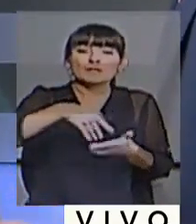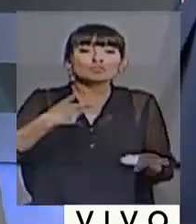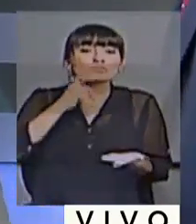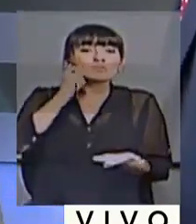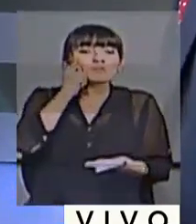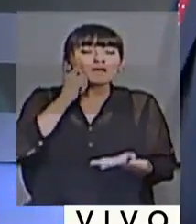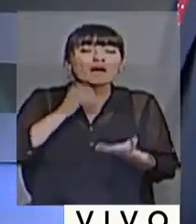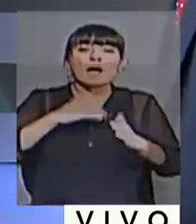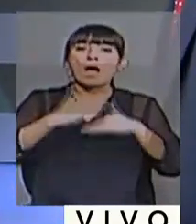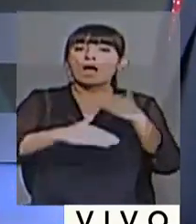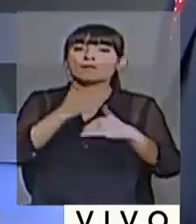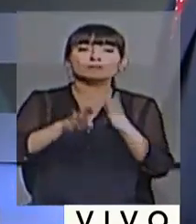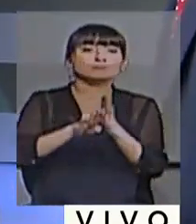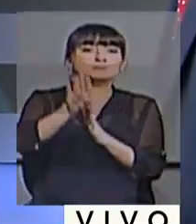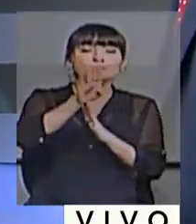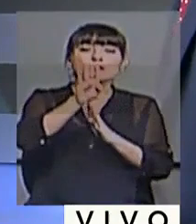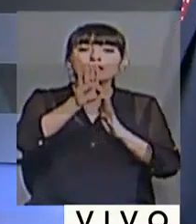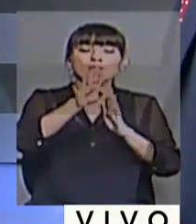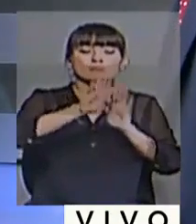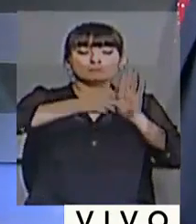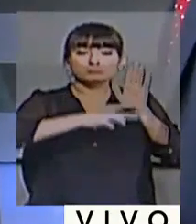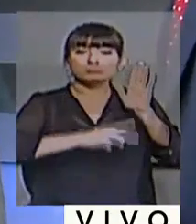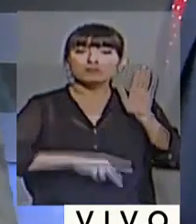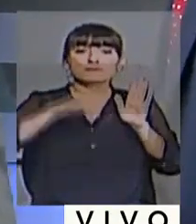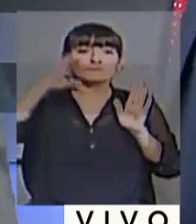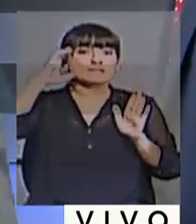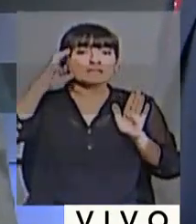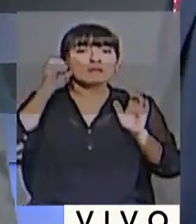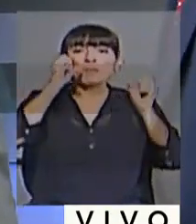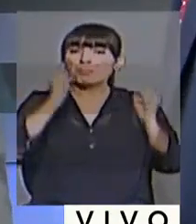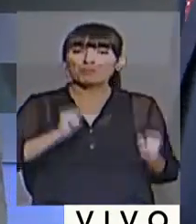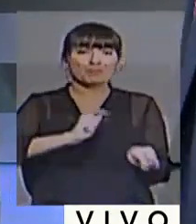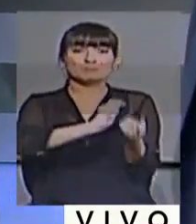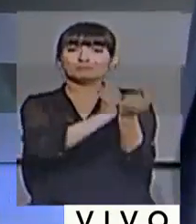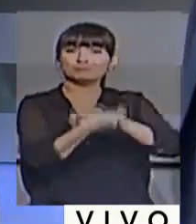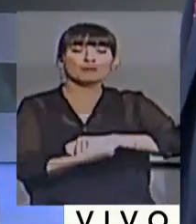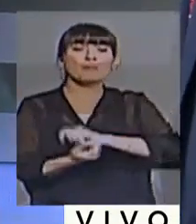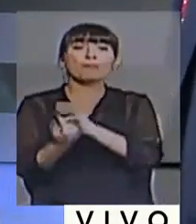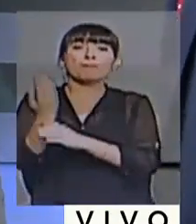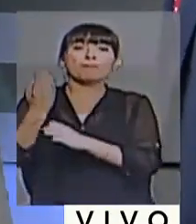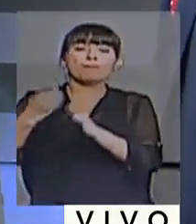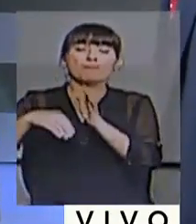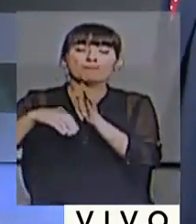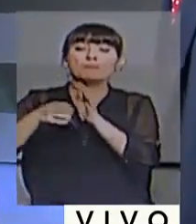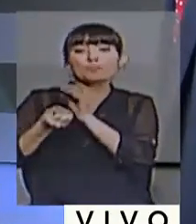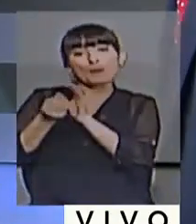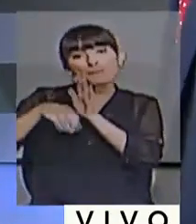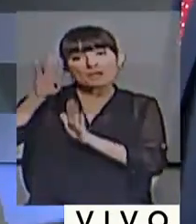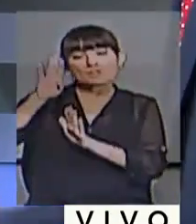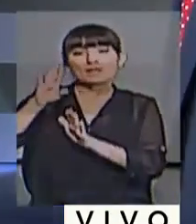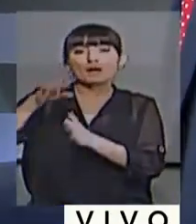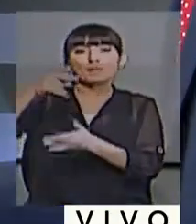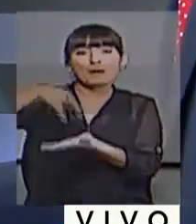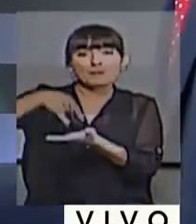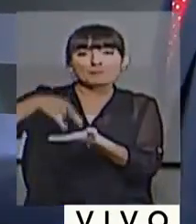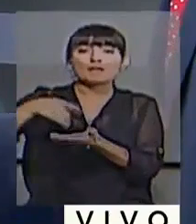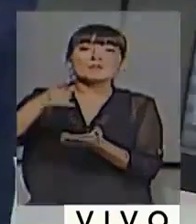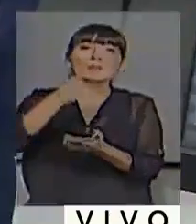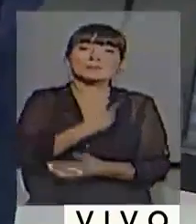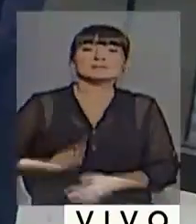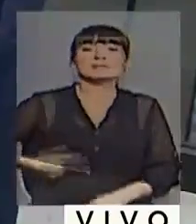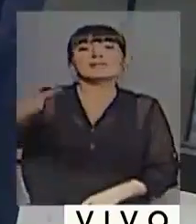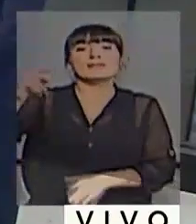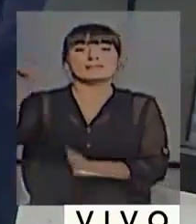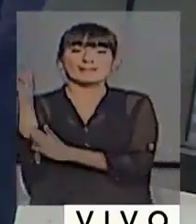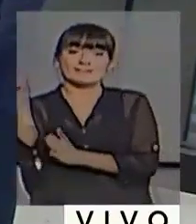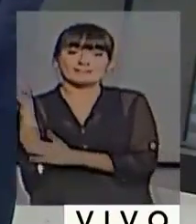avances en términos de reforma de Michelle Bachelet pueden ser desarticulados fácilmente con una mayoría parlamentaria y con un presidente de la derecha.